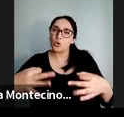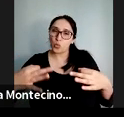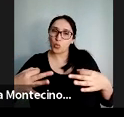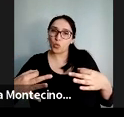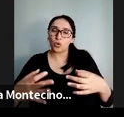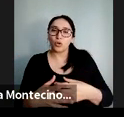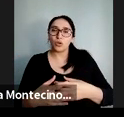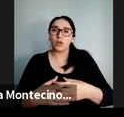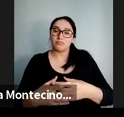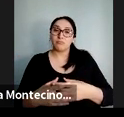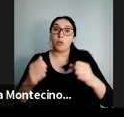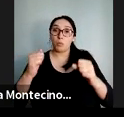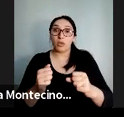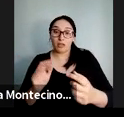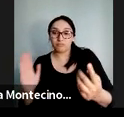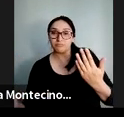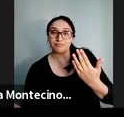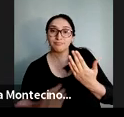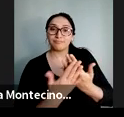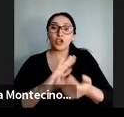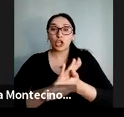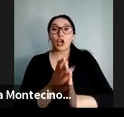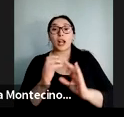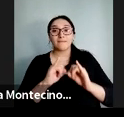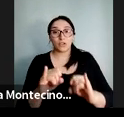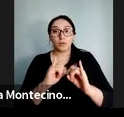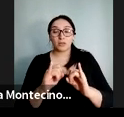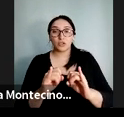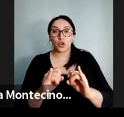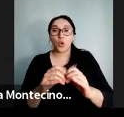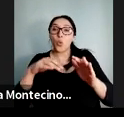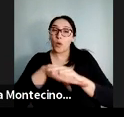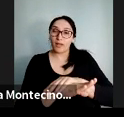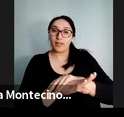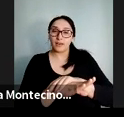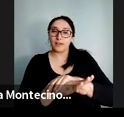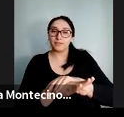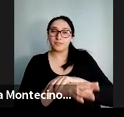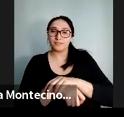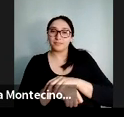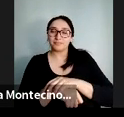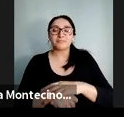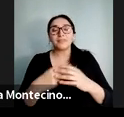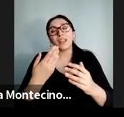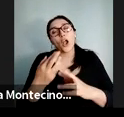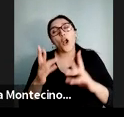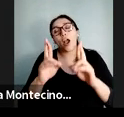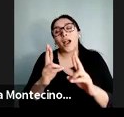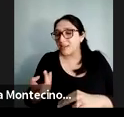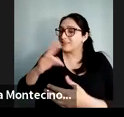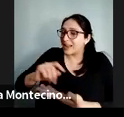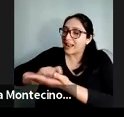donde vayamos respaldando toda la información que tenemos también análogamente. Retomemos la libreta, retomemos el